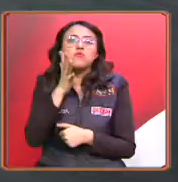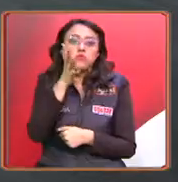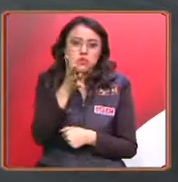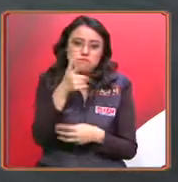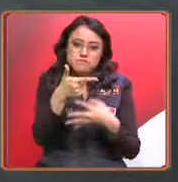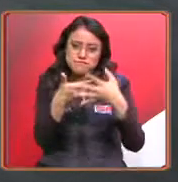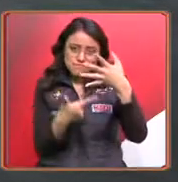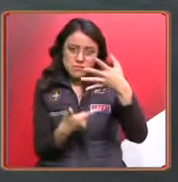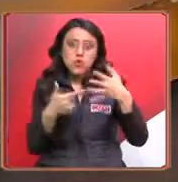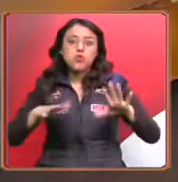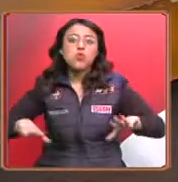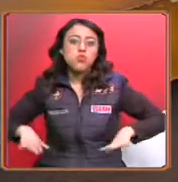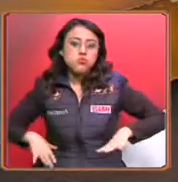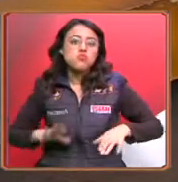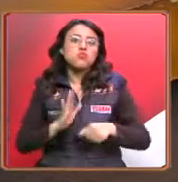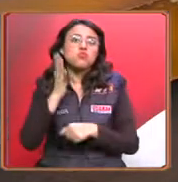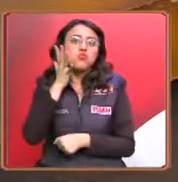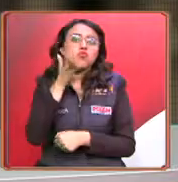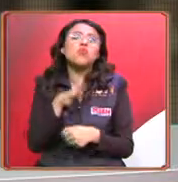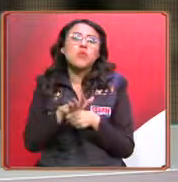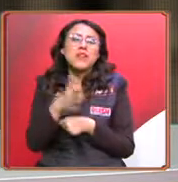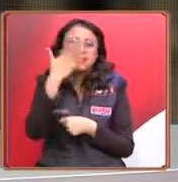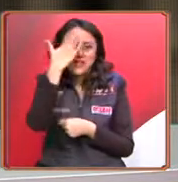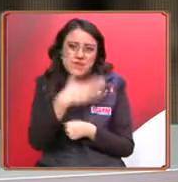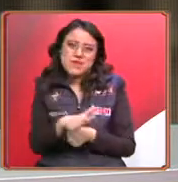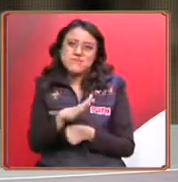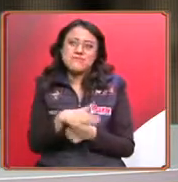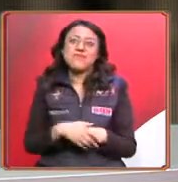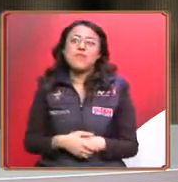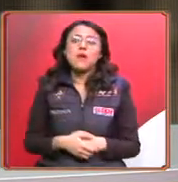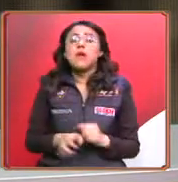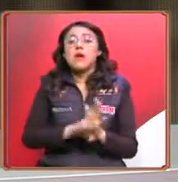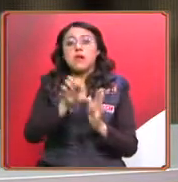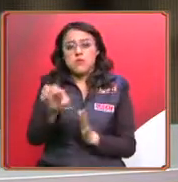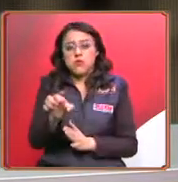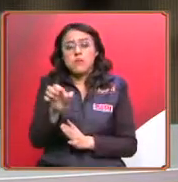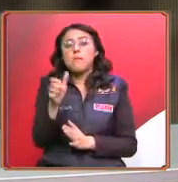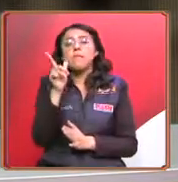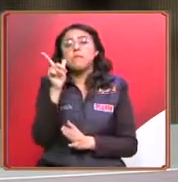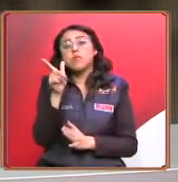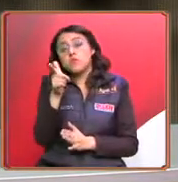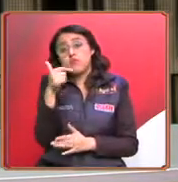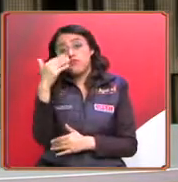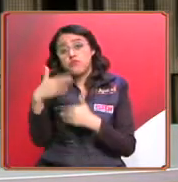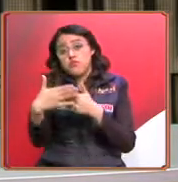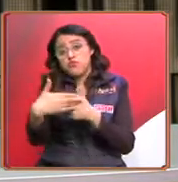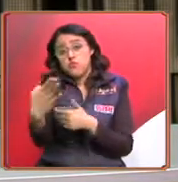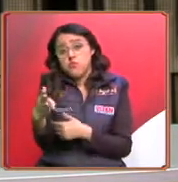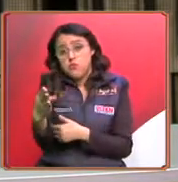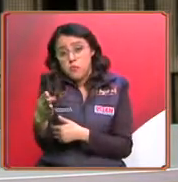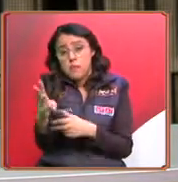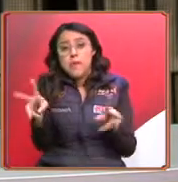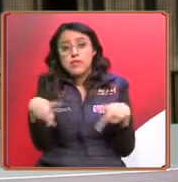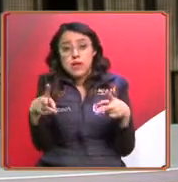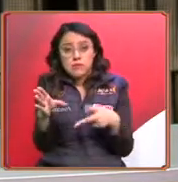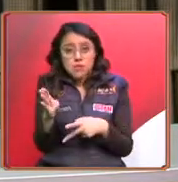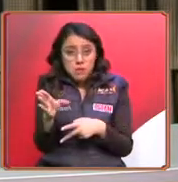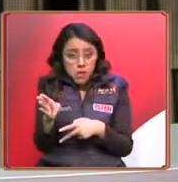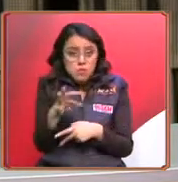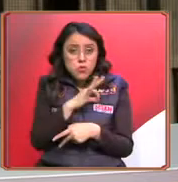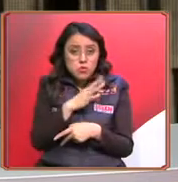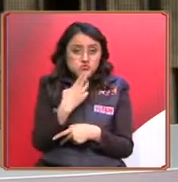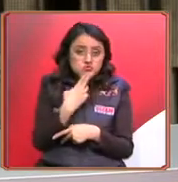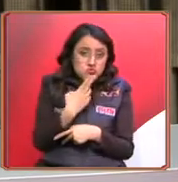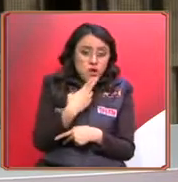es lo mismo que hacemos con la gira Vive. Exacto. Si mañana se consigue que la marihuana sea permitida su venta y consumo para